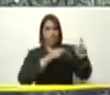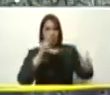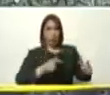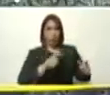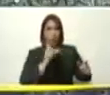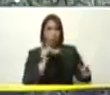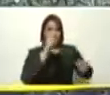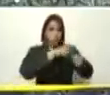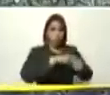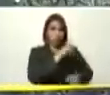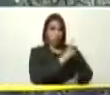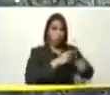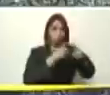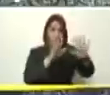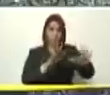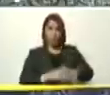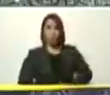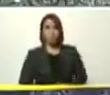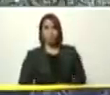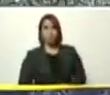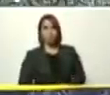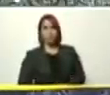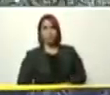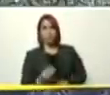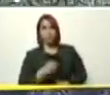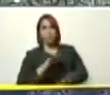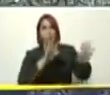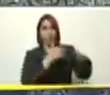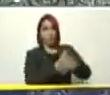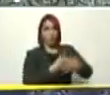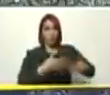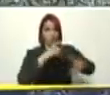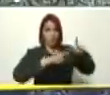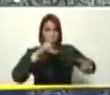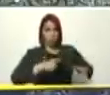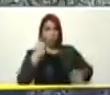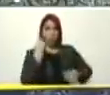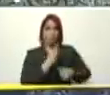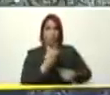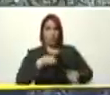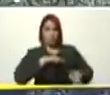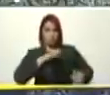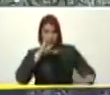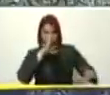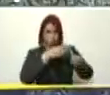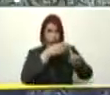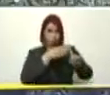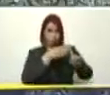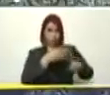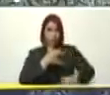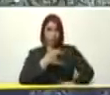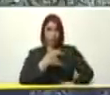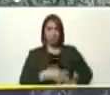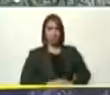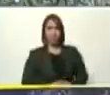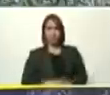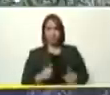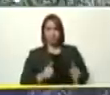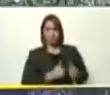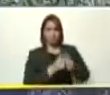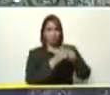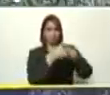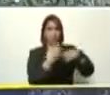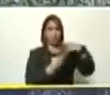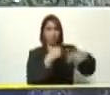forman parte de ese 1x10 y esas más de 10 millones de personas que deberíamos abordar, sientan que el acompañamiento de la